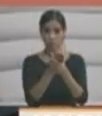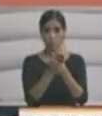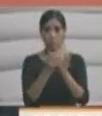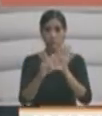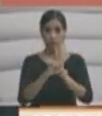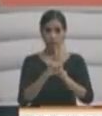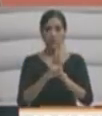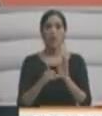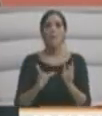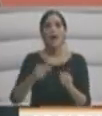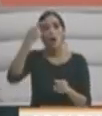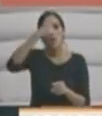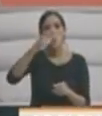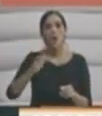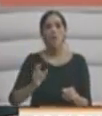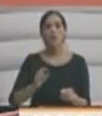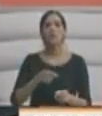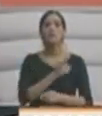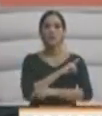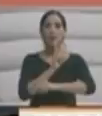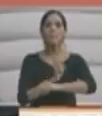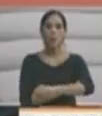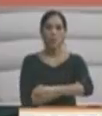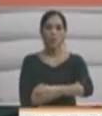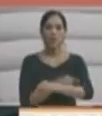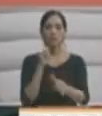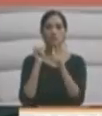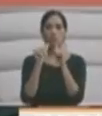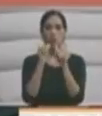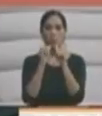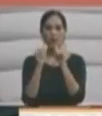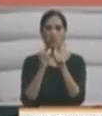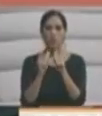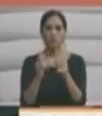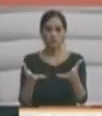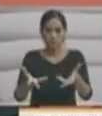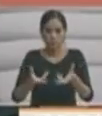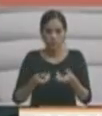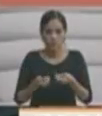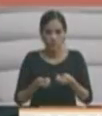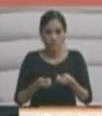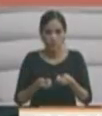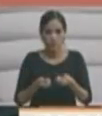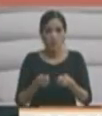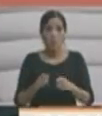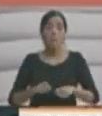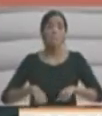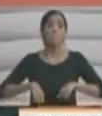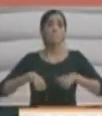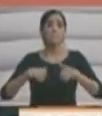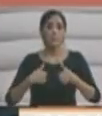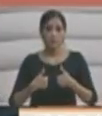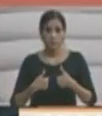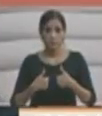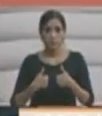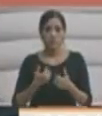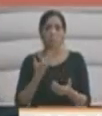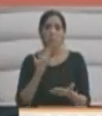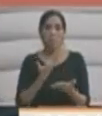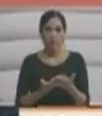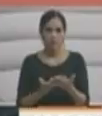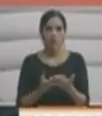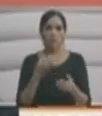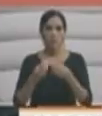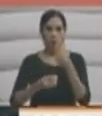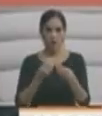para que el pueblo se empodere de esta información, además de pedirle, como lo ha hecho